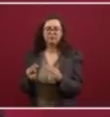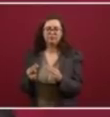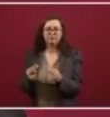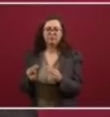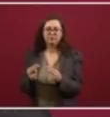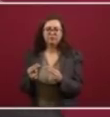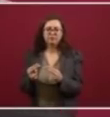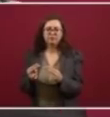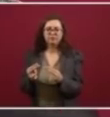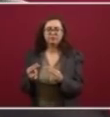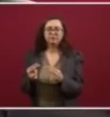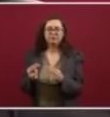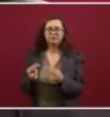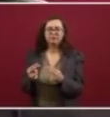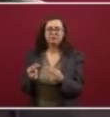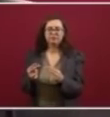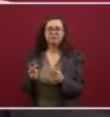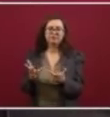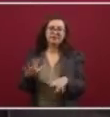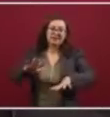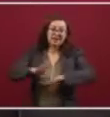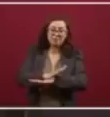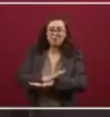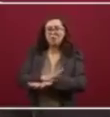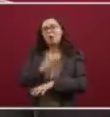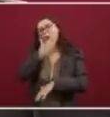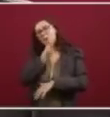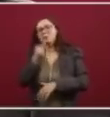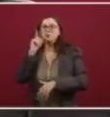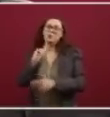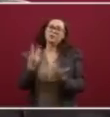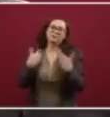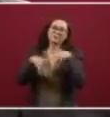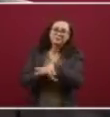porque es de hombres y mujeres.